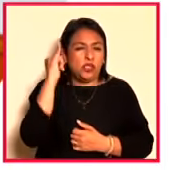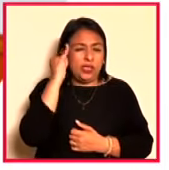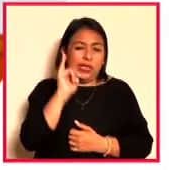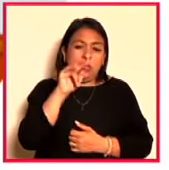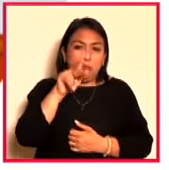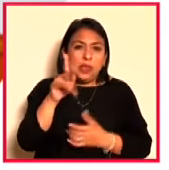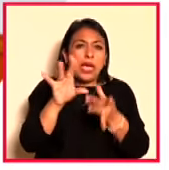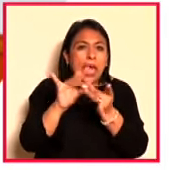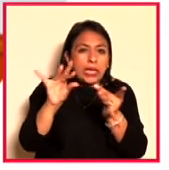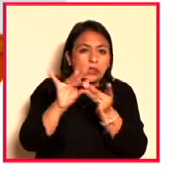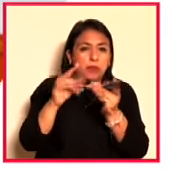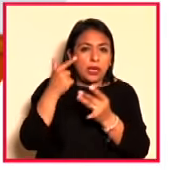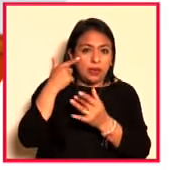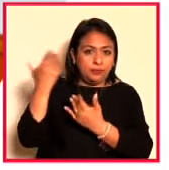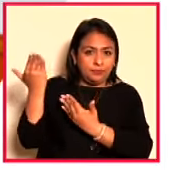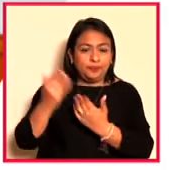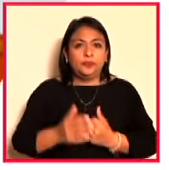mismo.